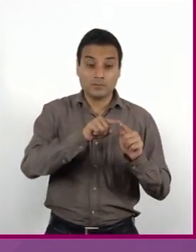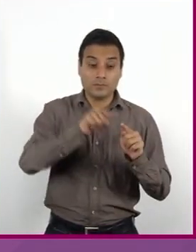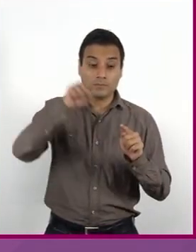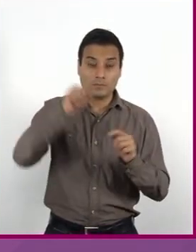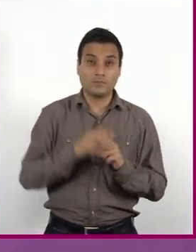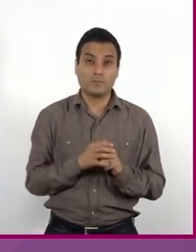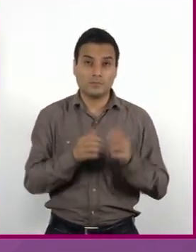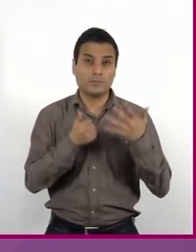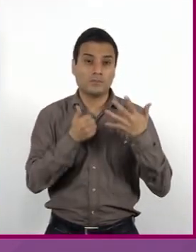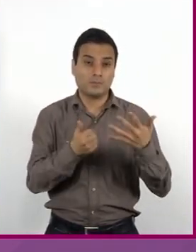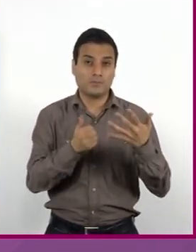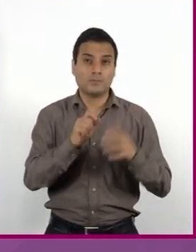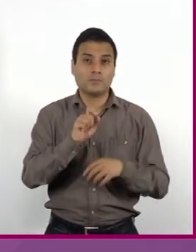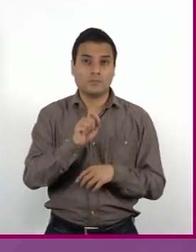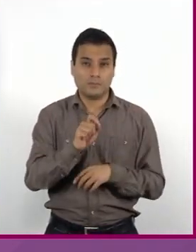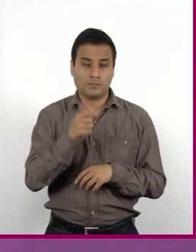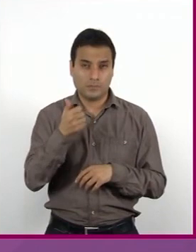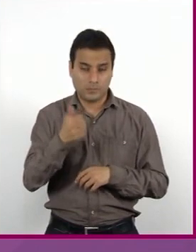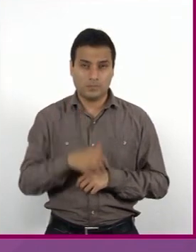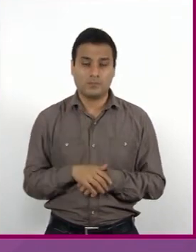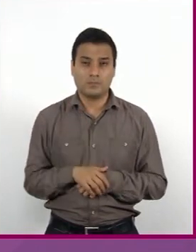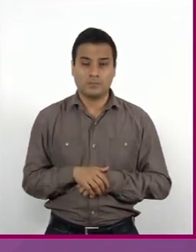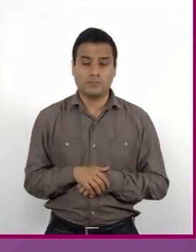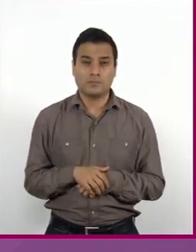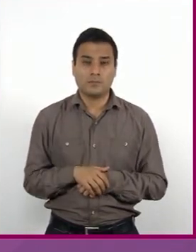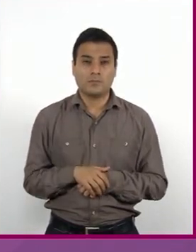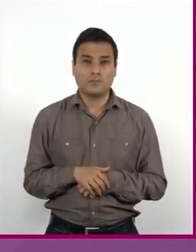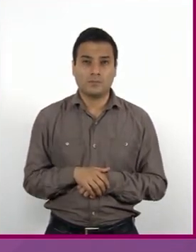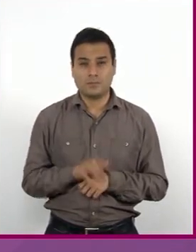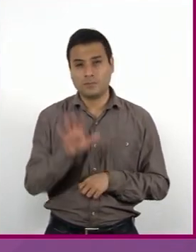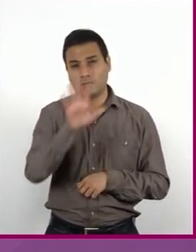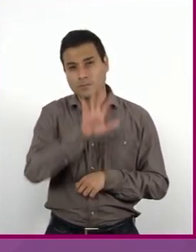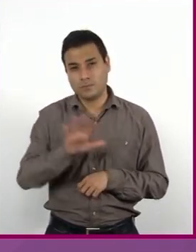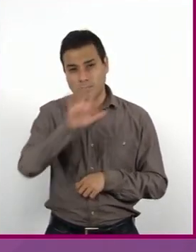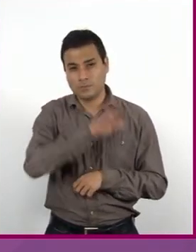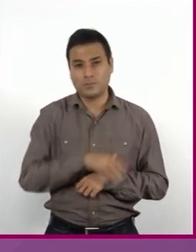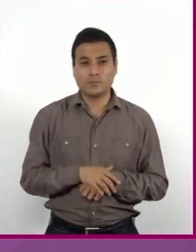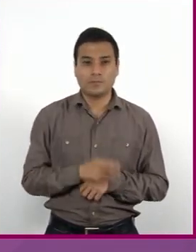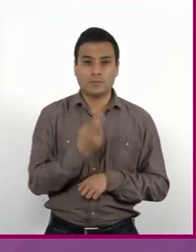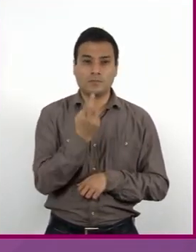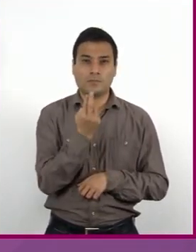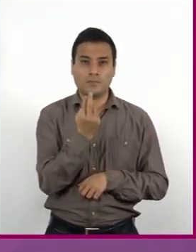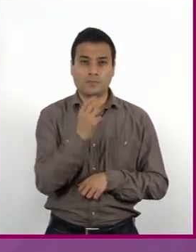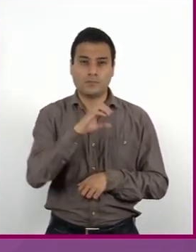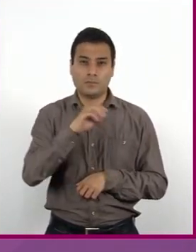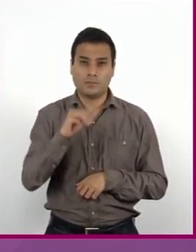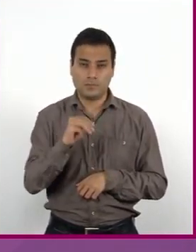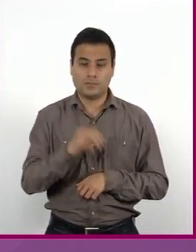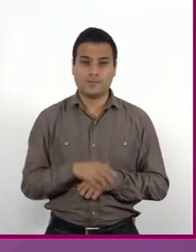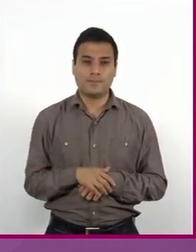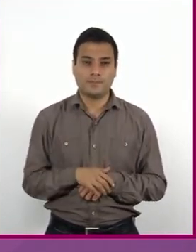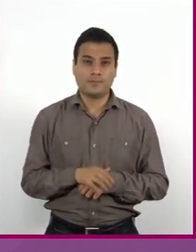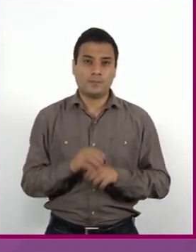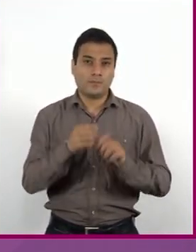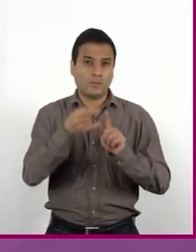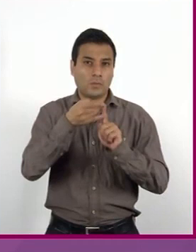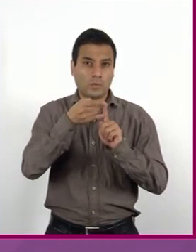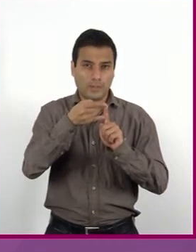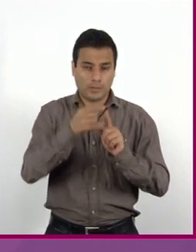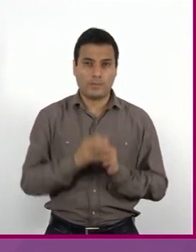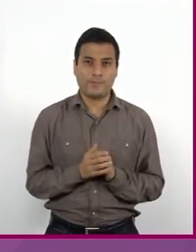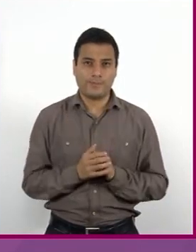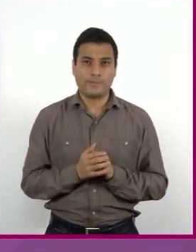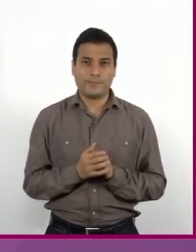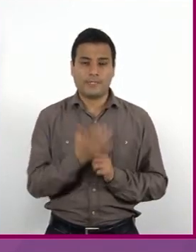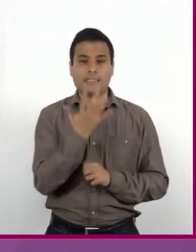de 6.6 centímetros. Su área es aproximadamente 25 centímetros cuadrados. Un cuadrado con